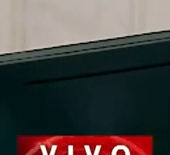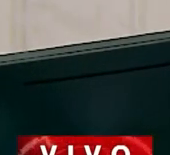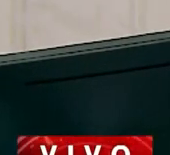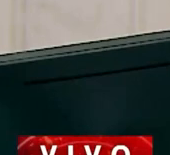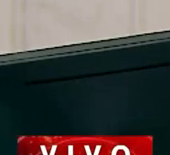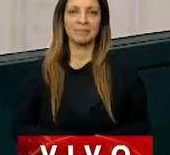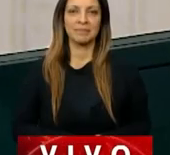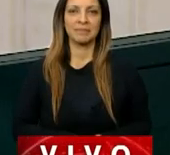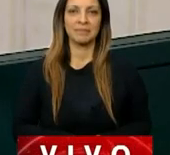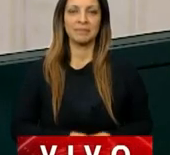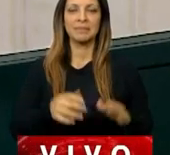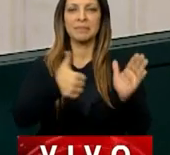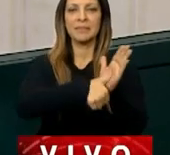hay